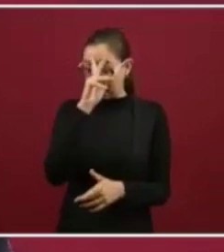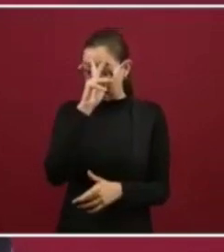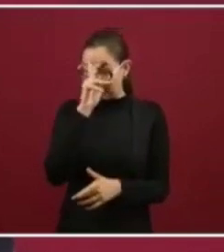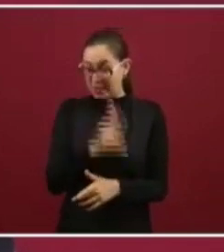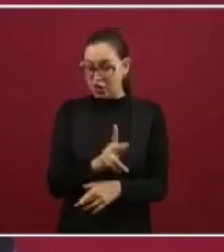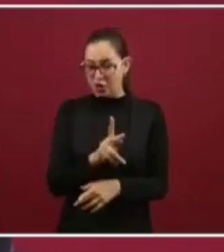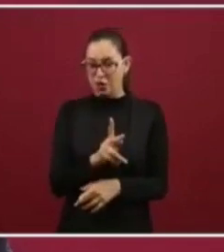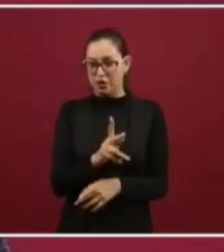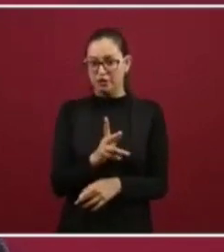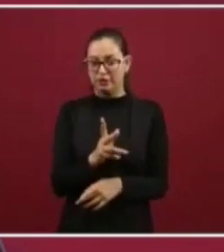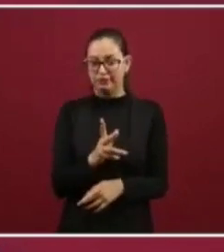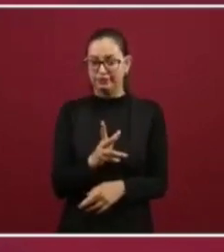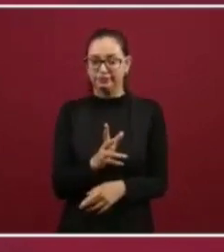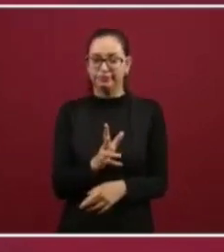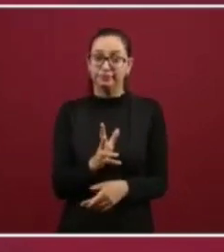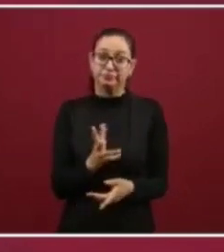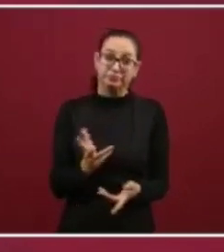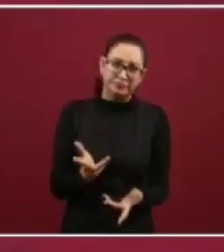por decirlo